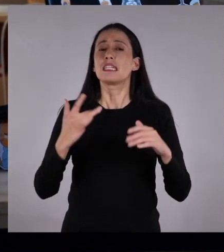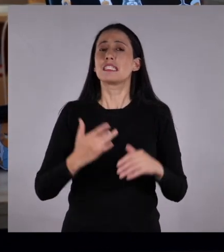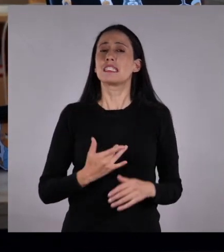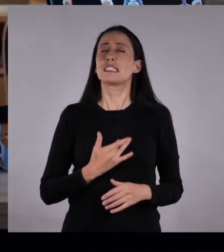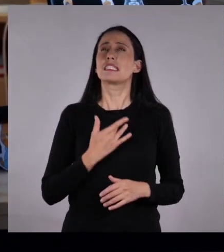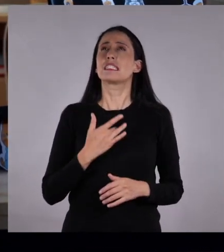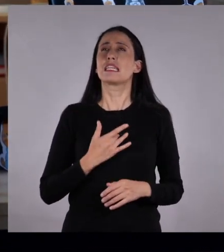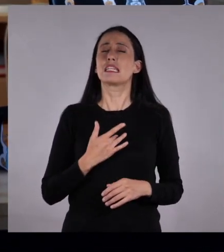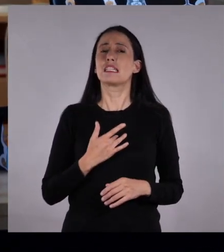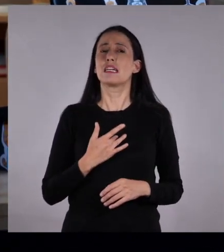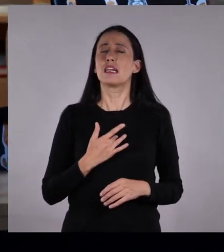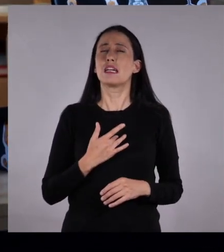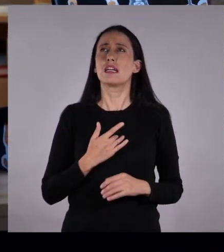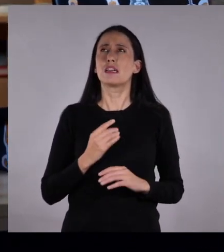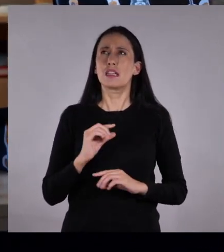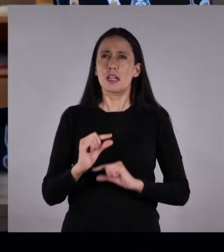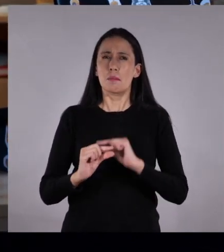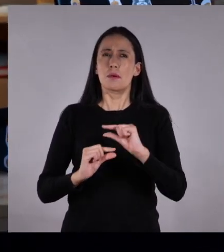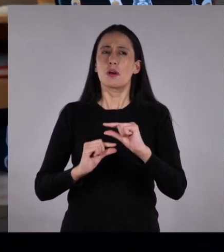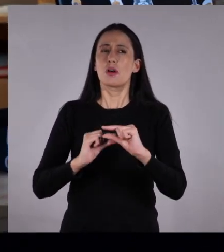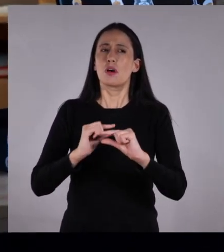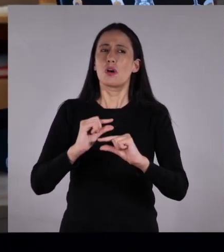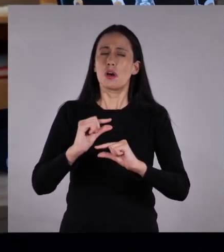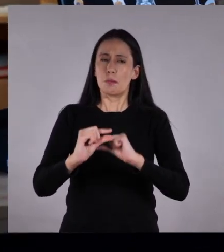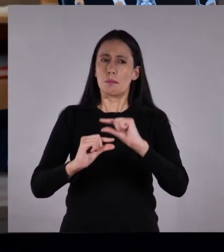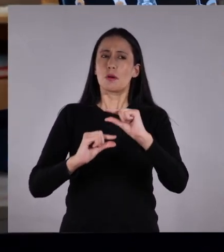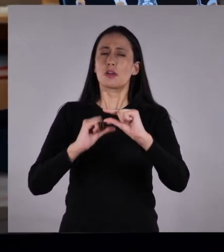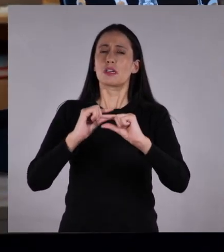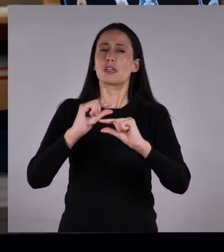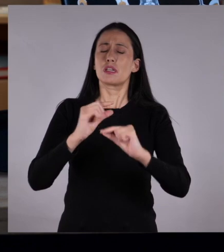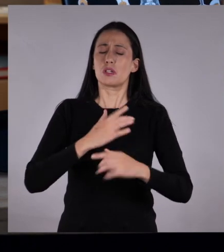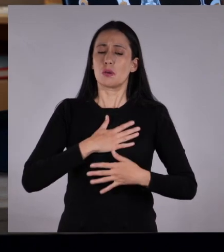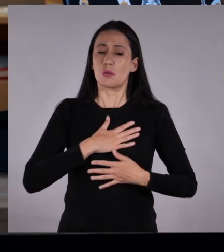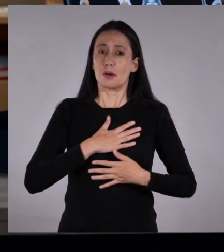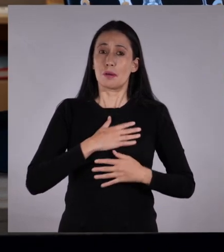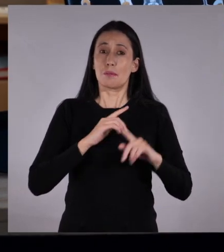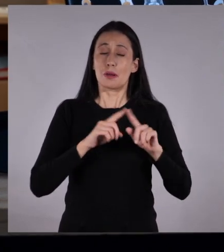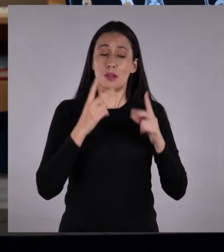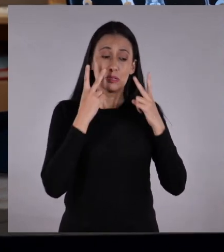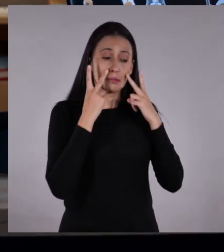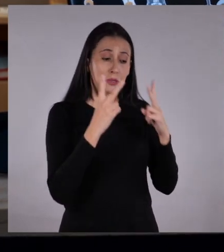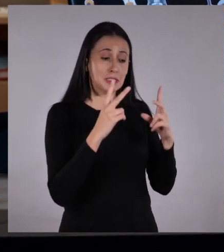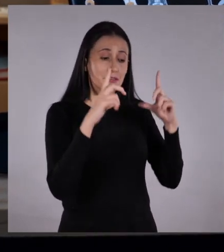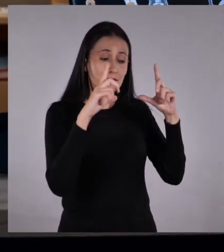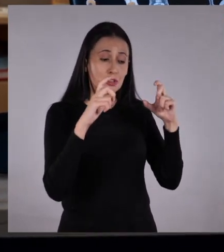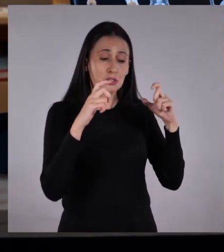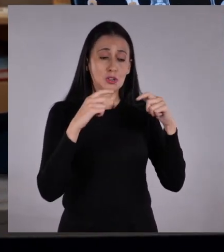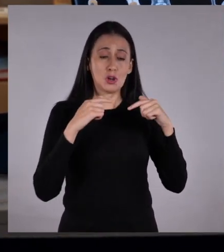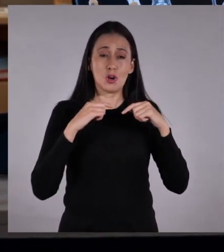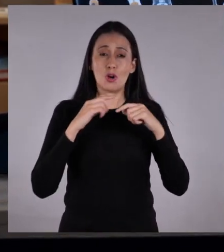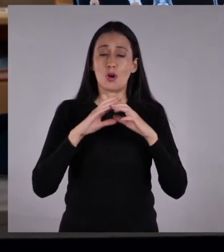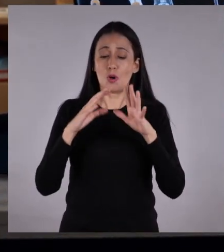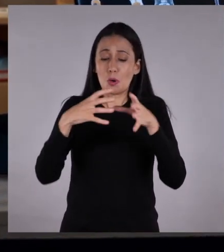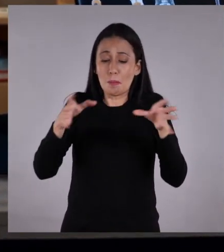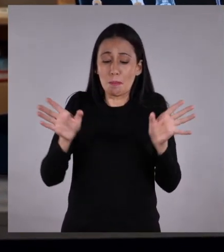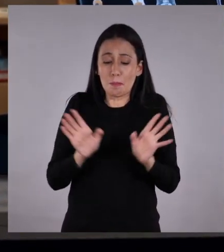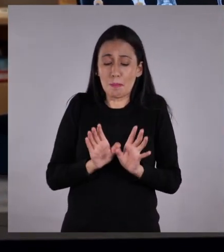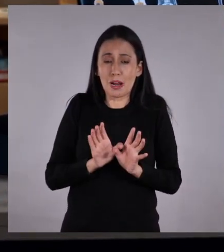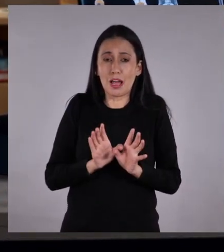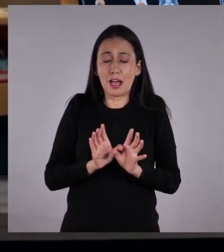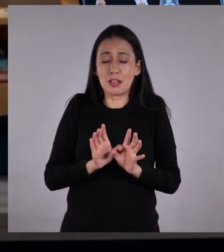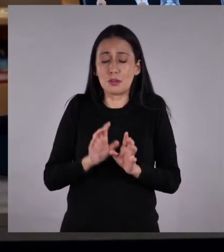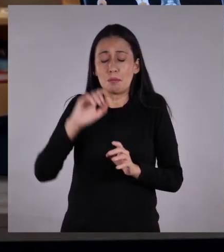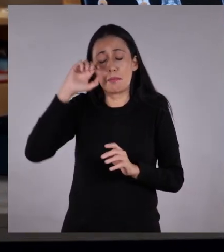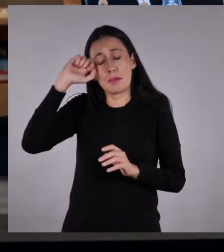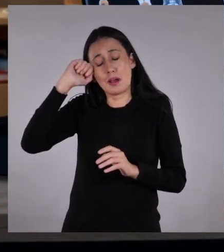Pero encontraba algo que me acordaba a él, como su correa o su plato, y volví a sentirme triste. Llegué a un